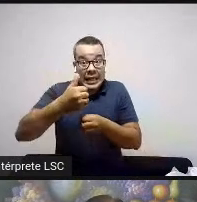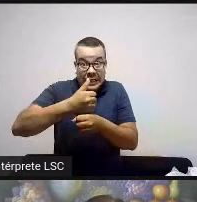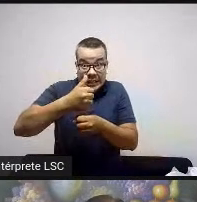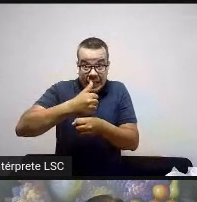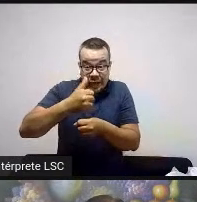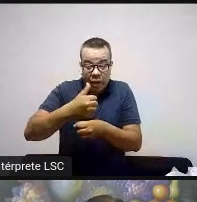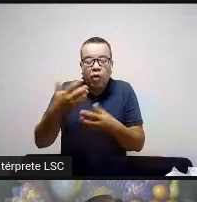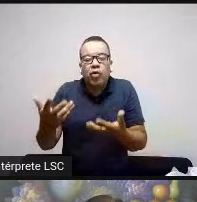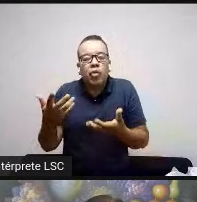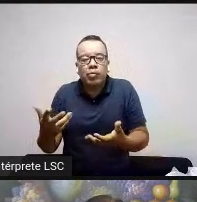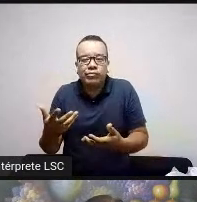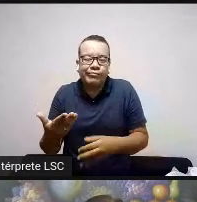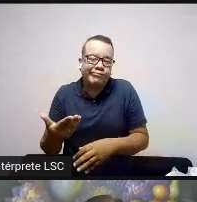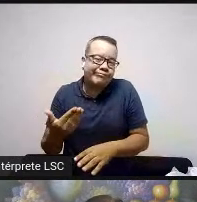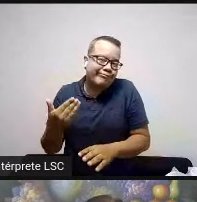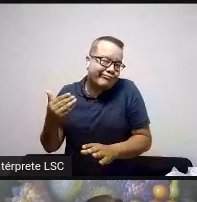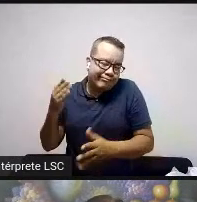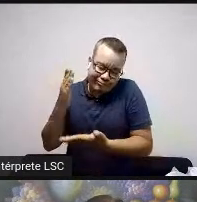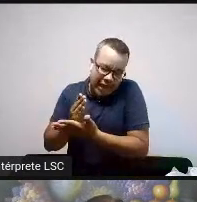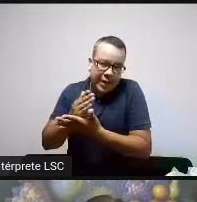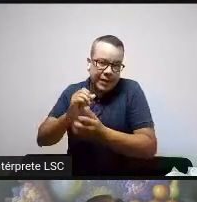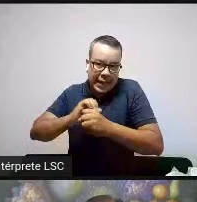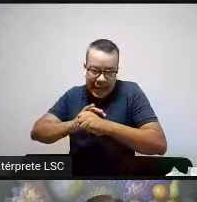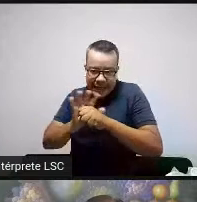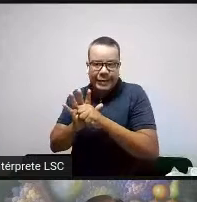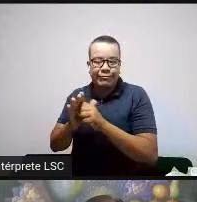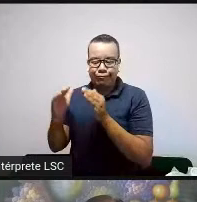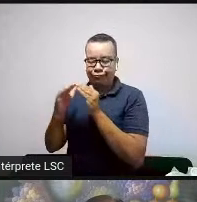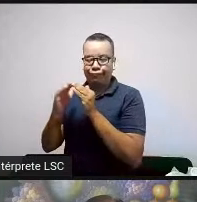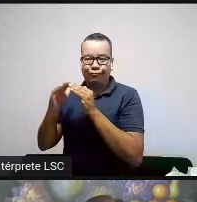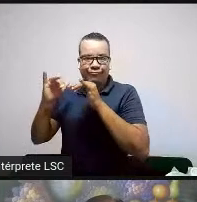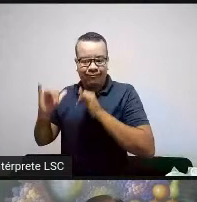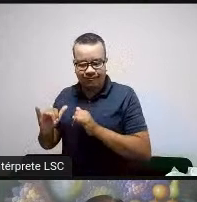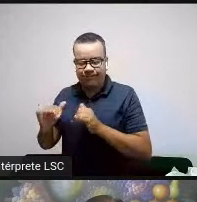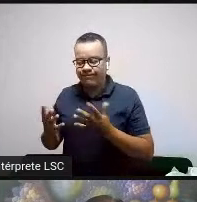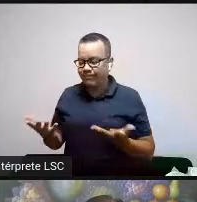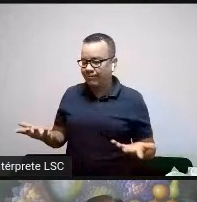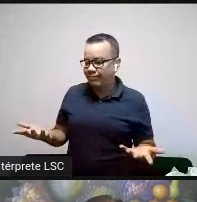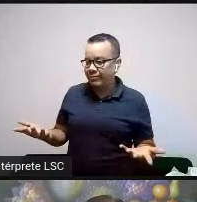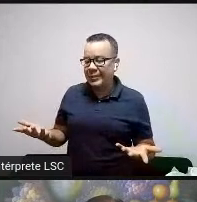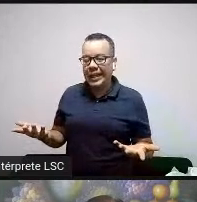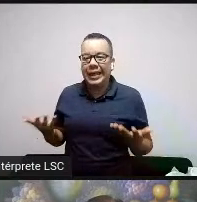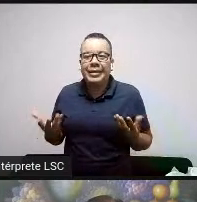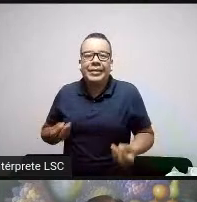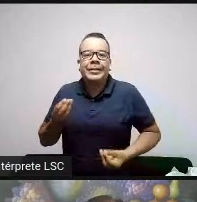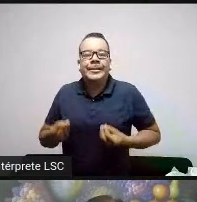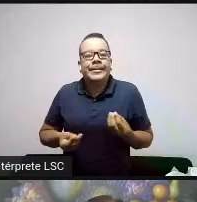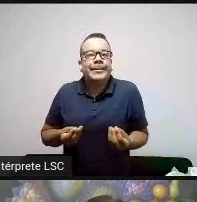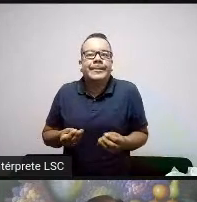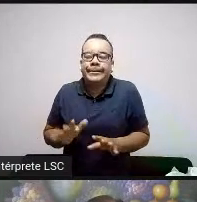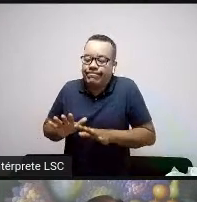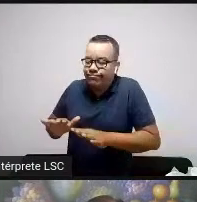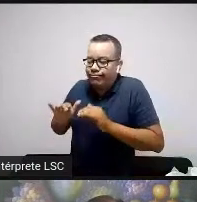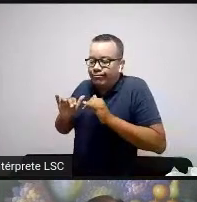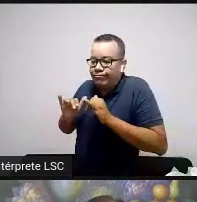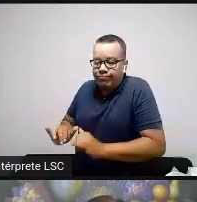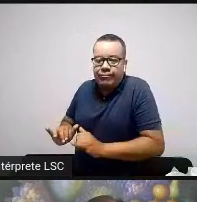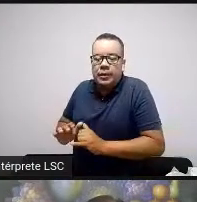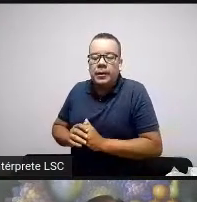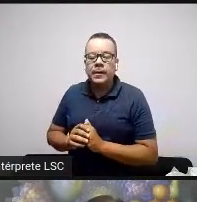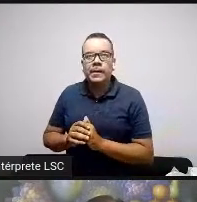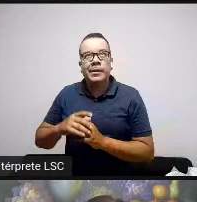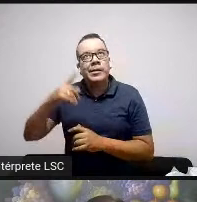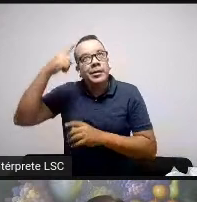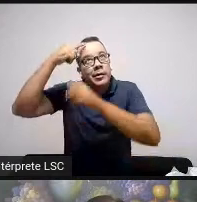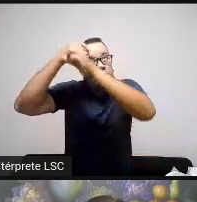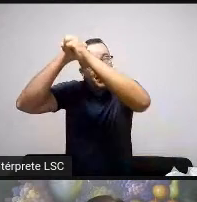observando que en este momento, pues, todo lo que nos obligó el encierro fue a ensoñar, a